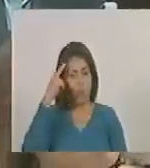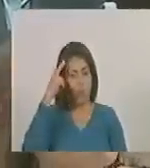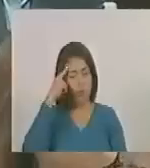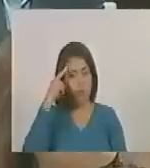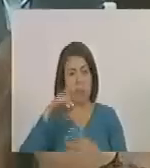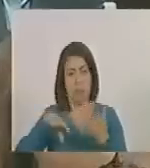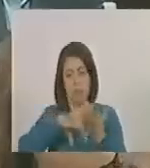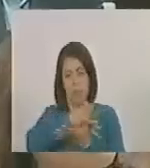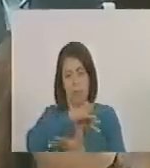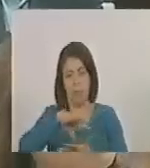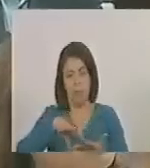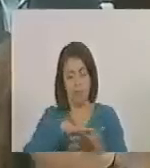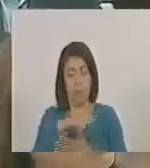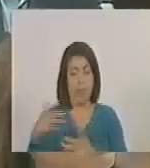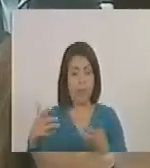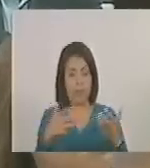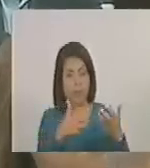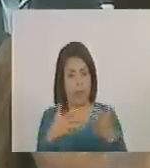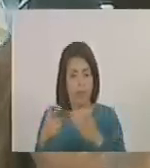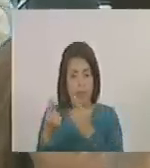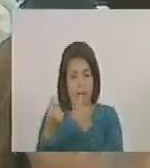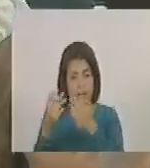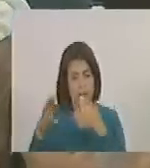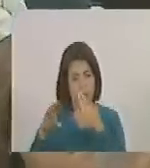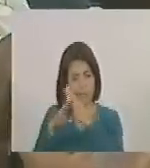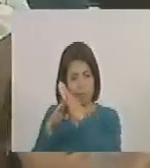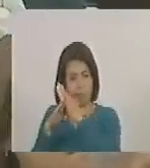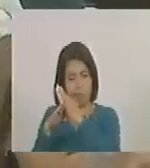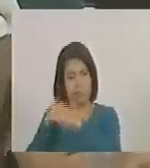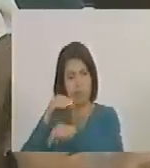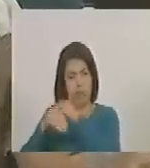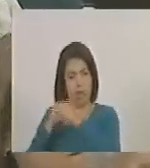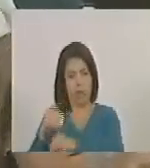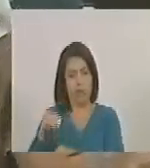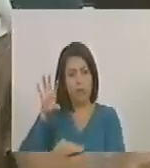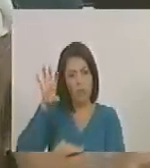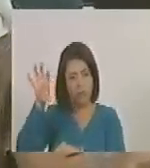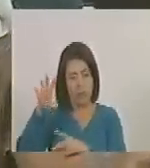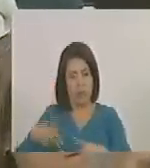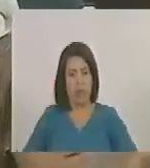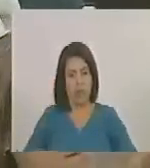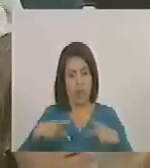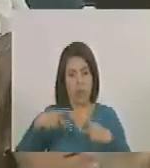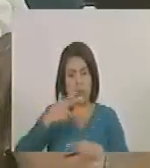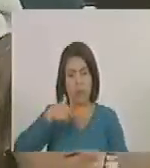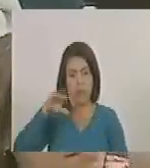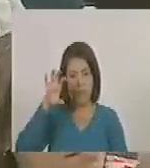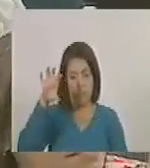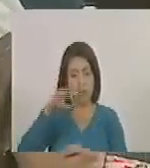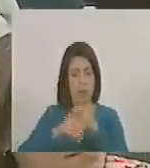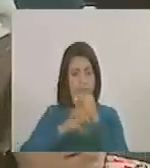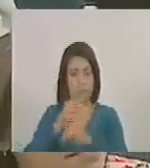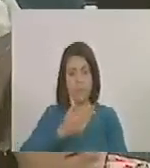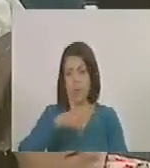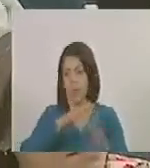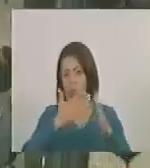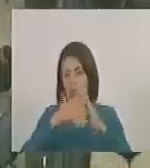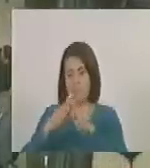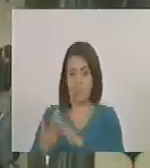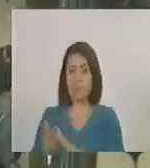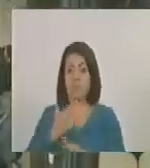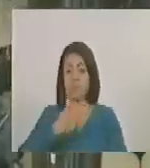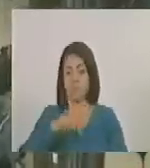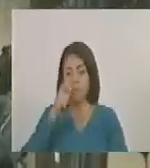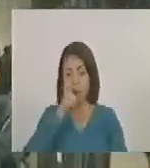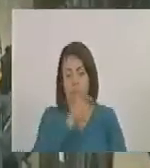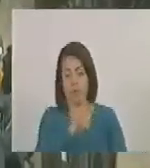las consecuencias que la guerra económica y el bloqueo ha generado en la vida de nuestro país, ha generado en nuestras comunidades, en nuestro